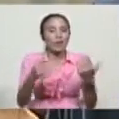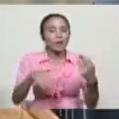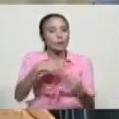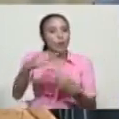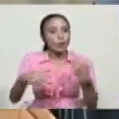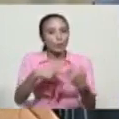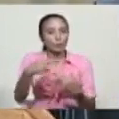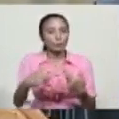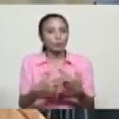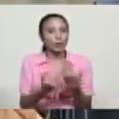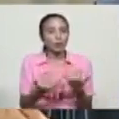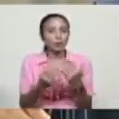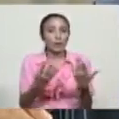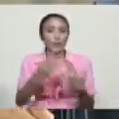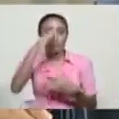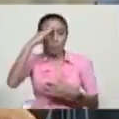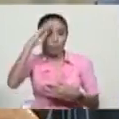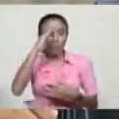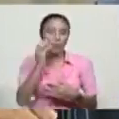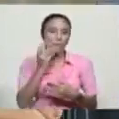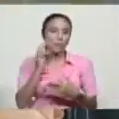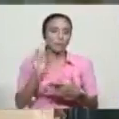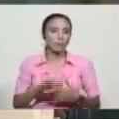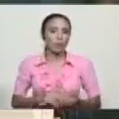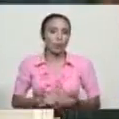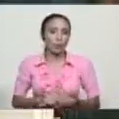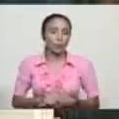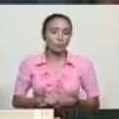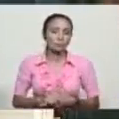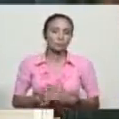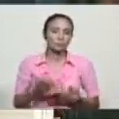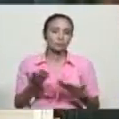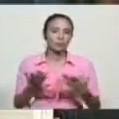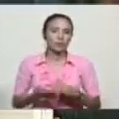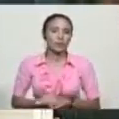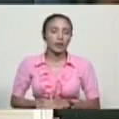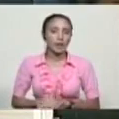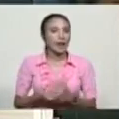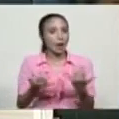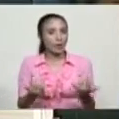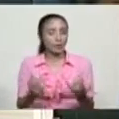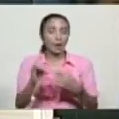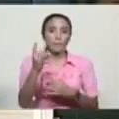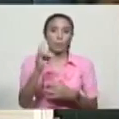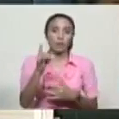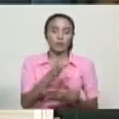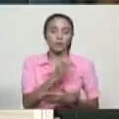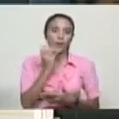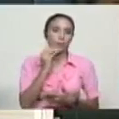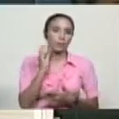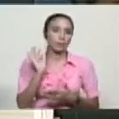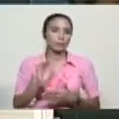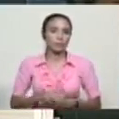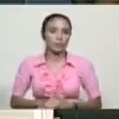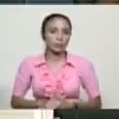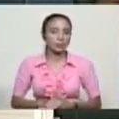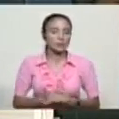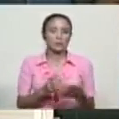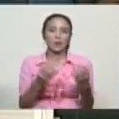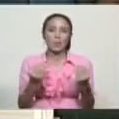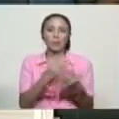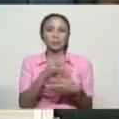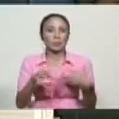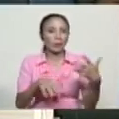revolucionarios, Cuba, por ejemplo, o aún en este momento Bolivia, siguen, sin